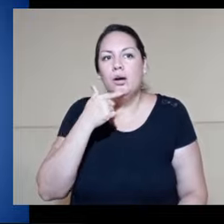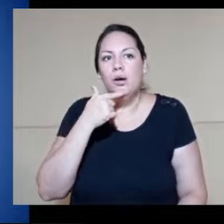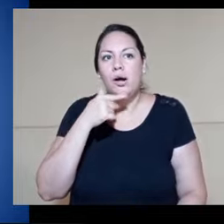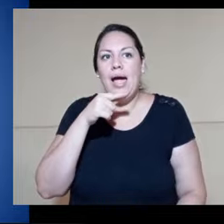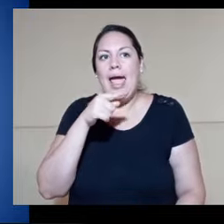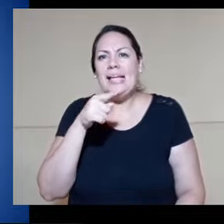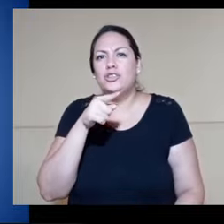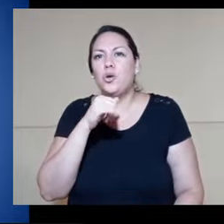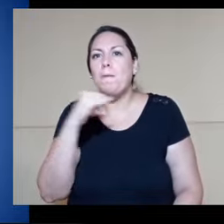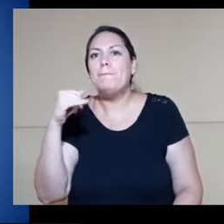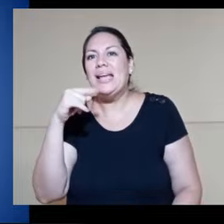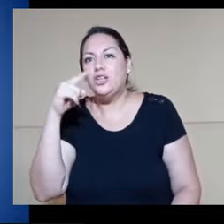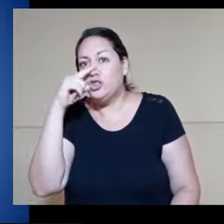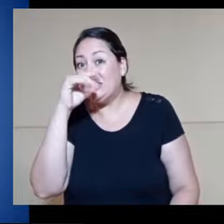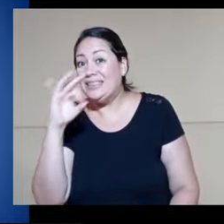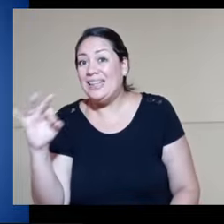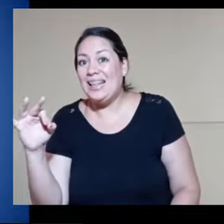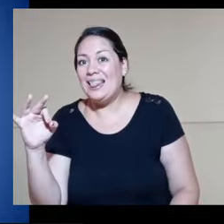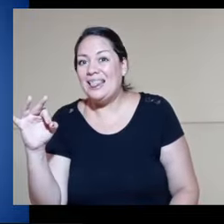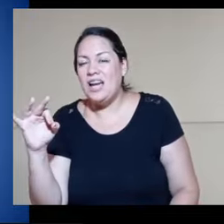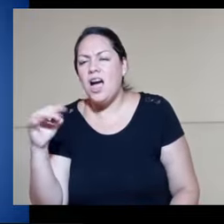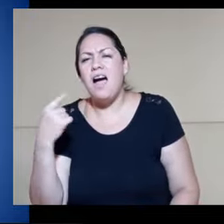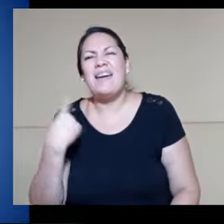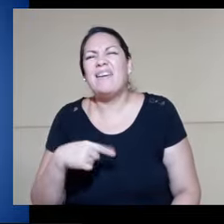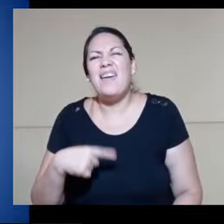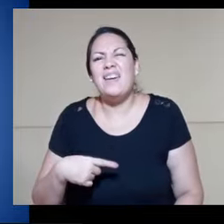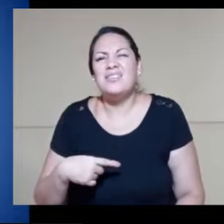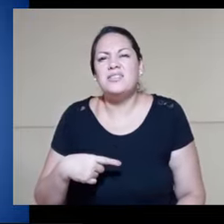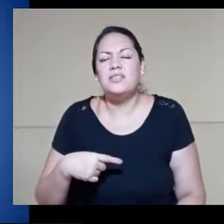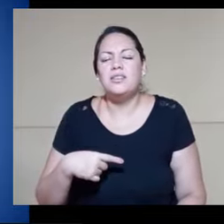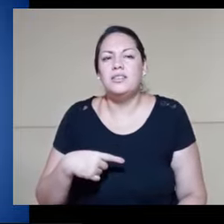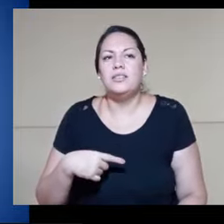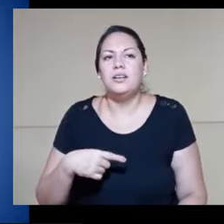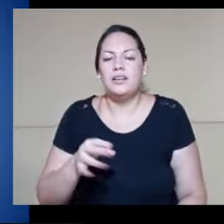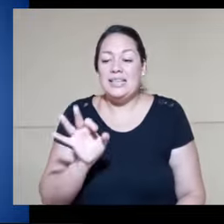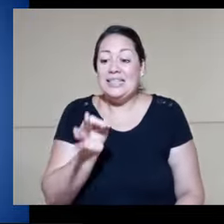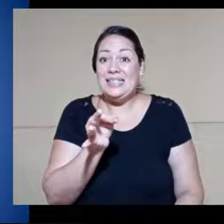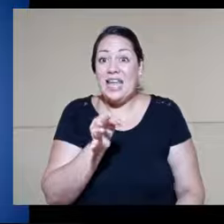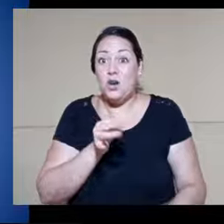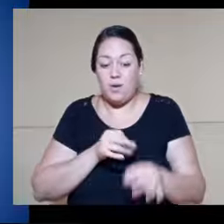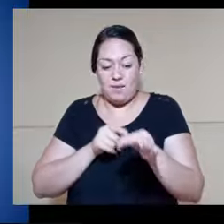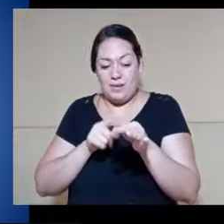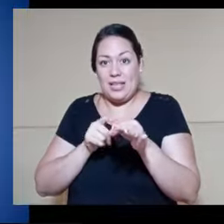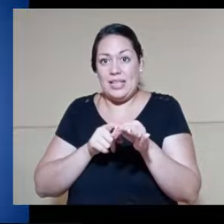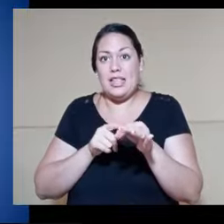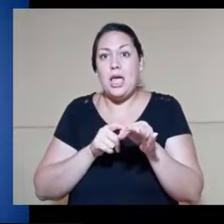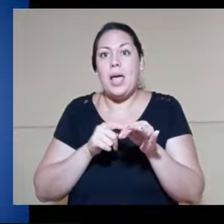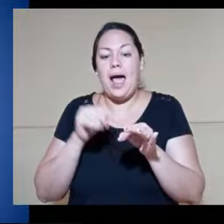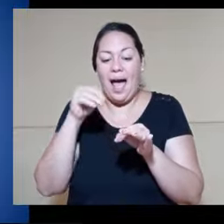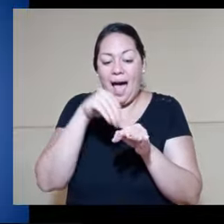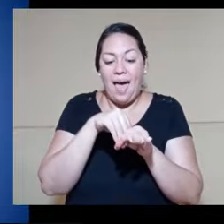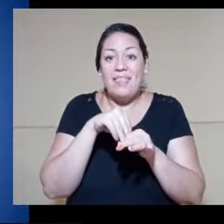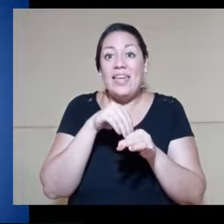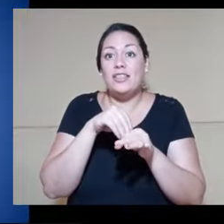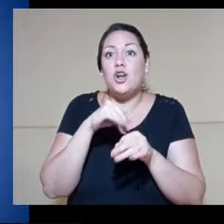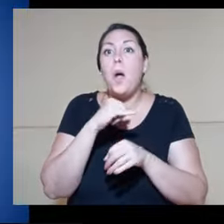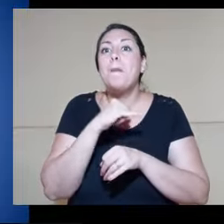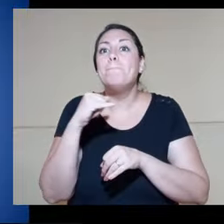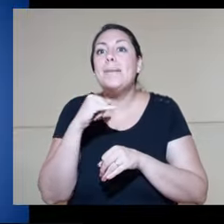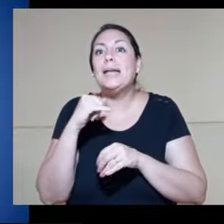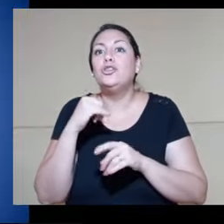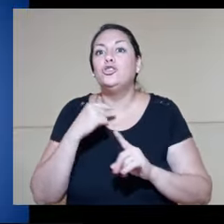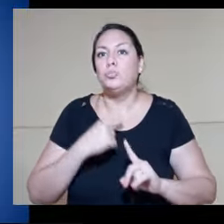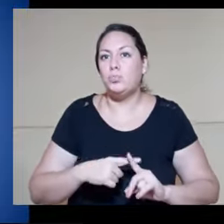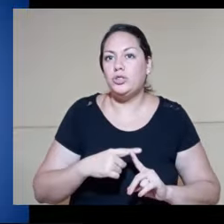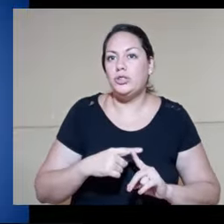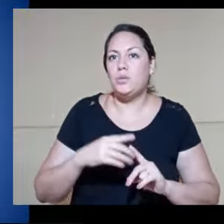gráfico, menos 70 milivoltios. Estos menos 70 milivoltios quiere decir que la célula es